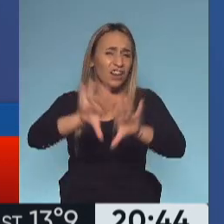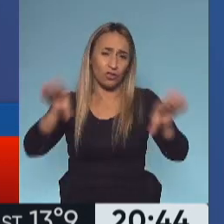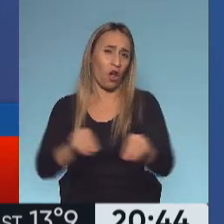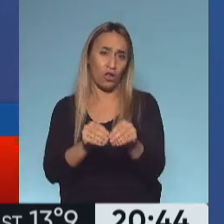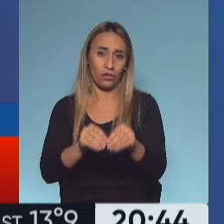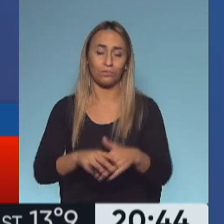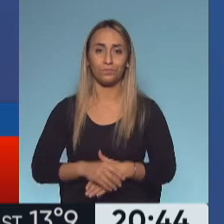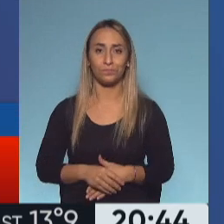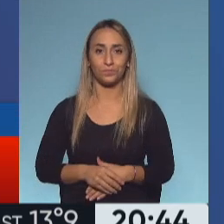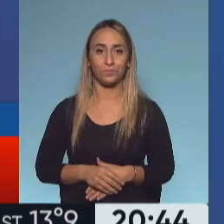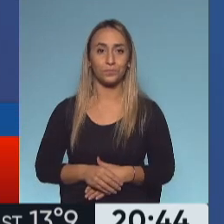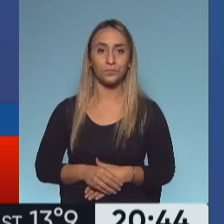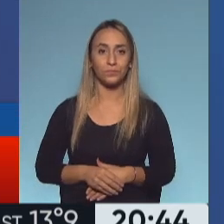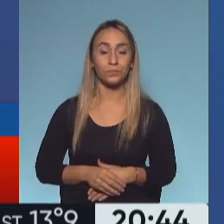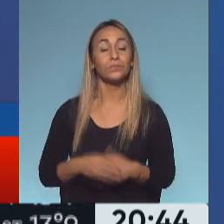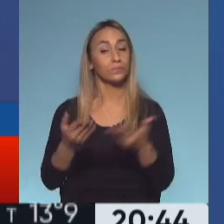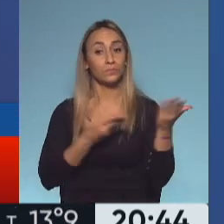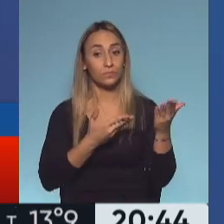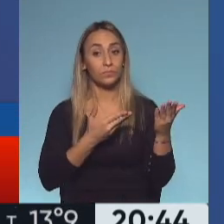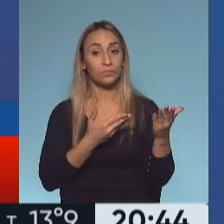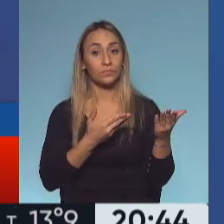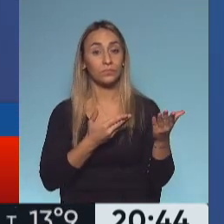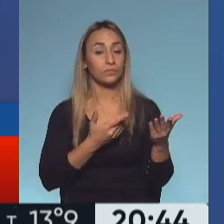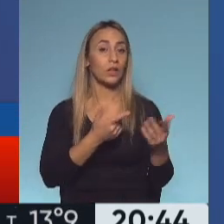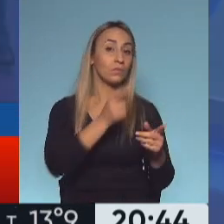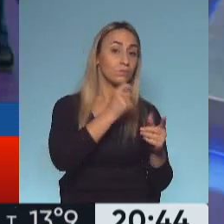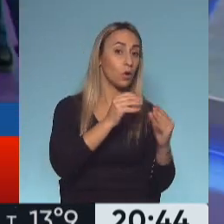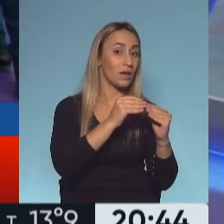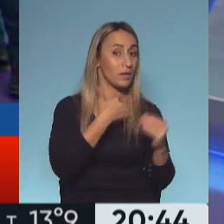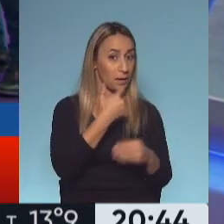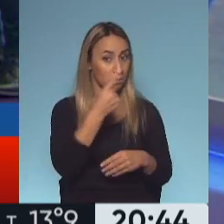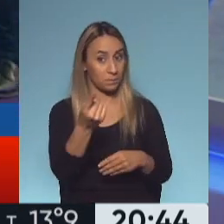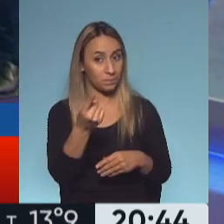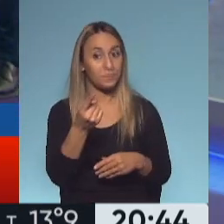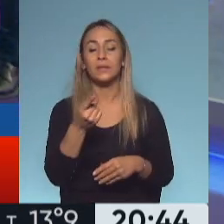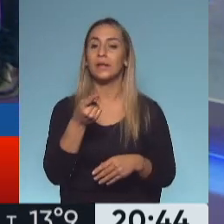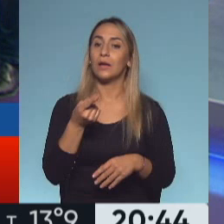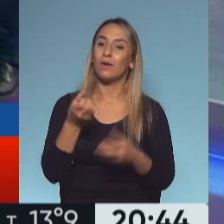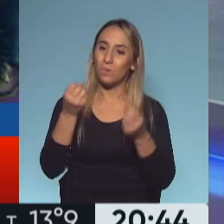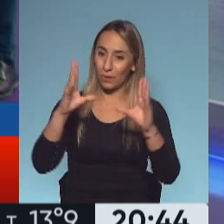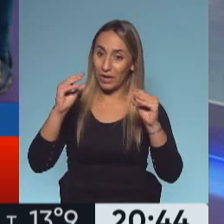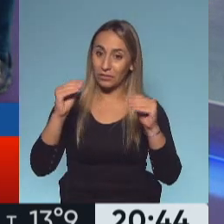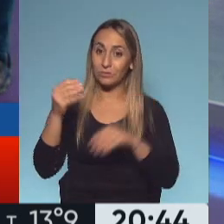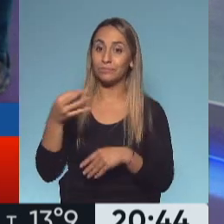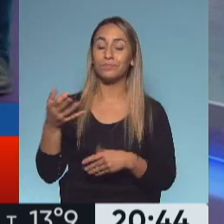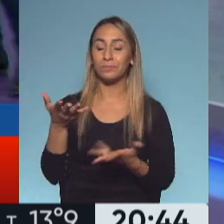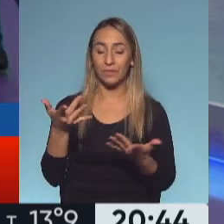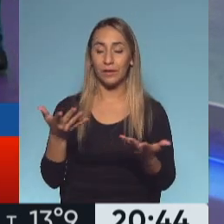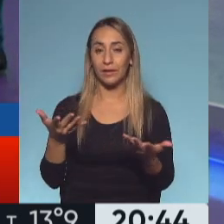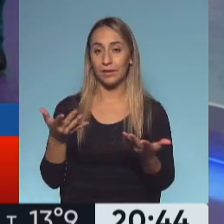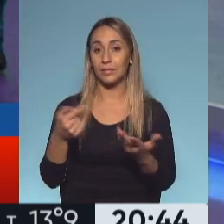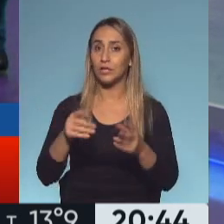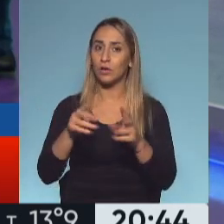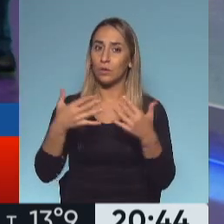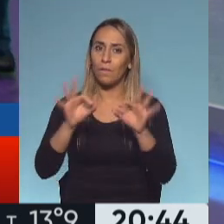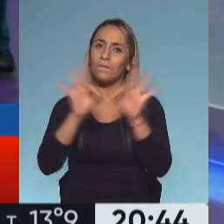manejando en el Hospital Muniz. Compañeros, sí. El doctor los está escuchando. Gracias, Gabriel. Doctor, buenas noches. A ver, estas son cuestiones,